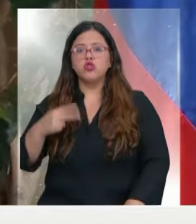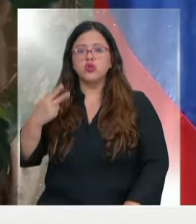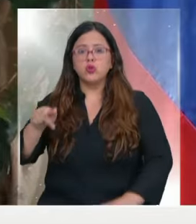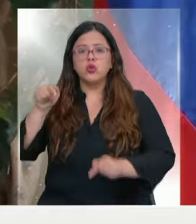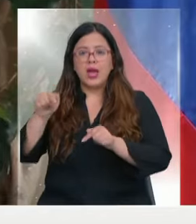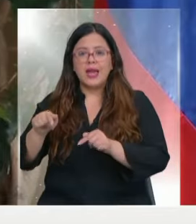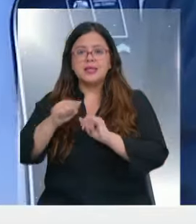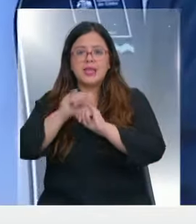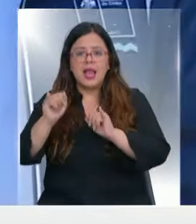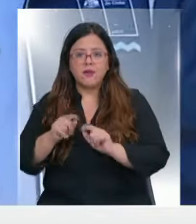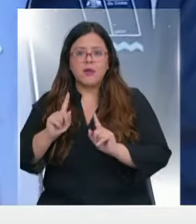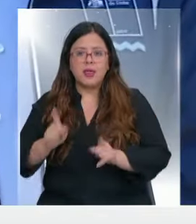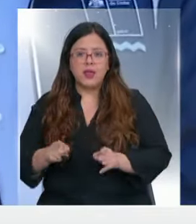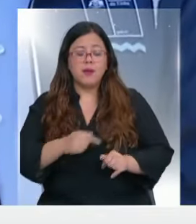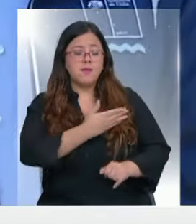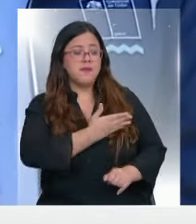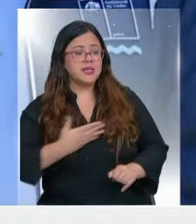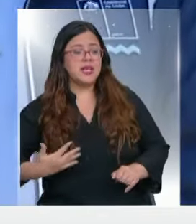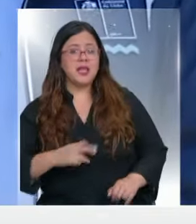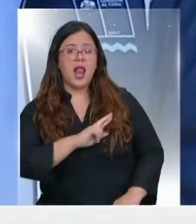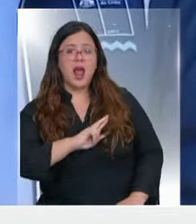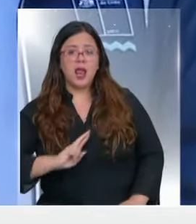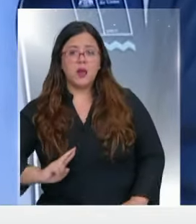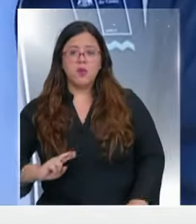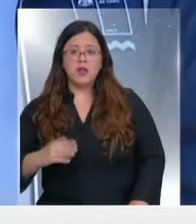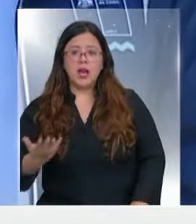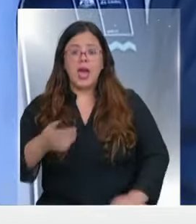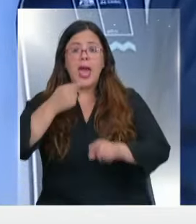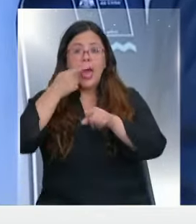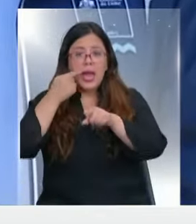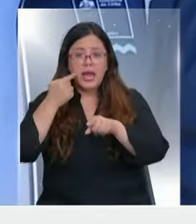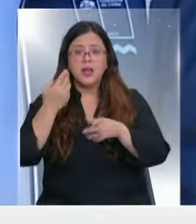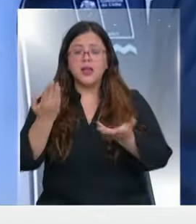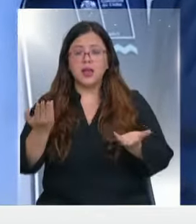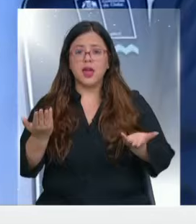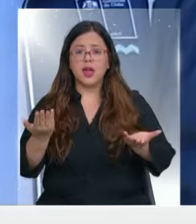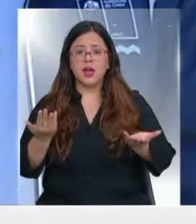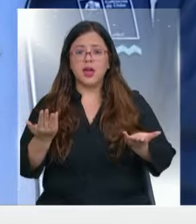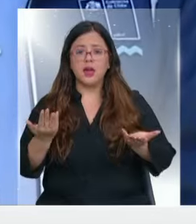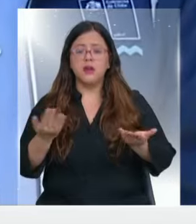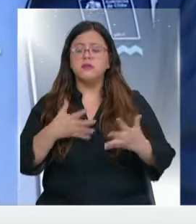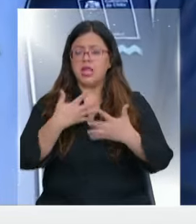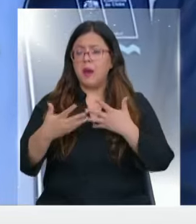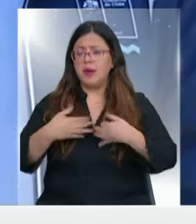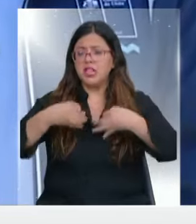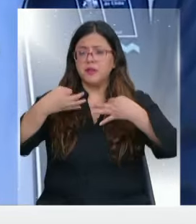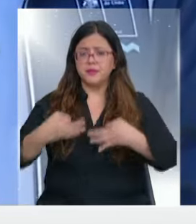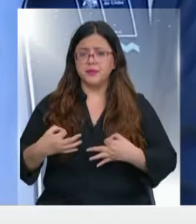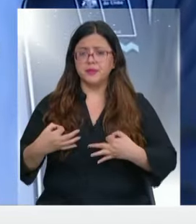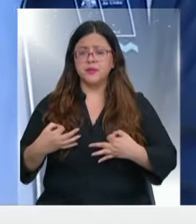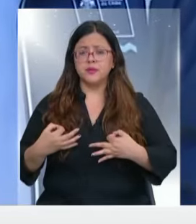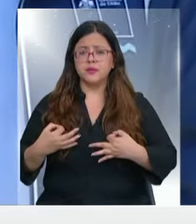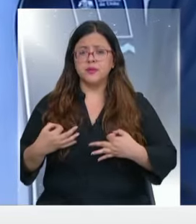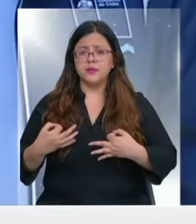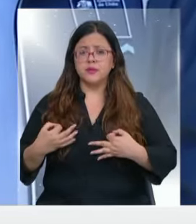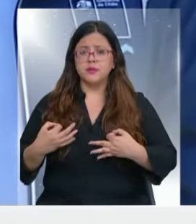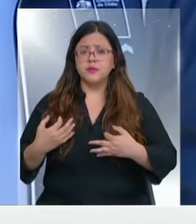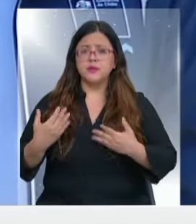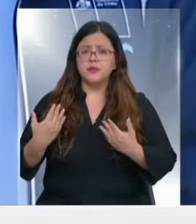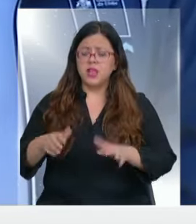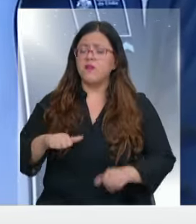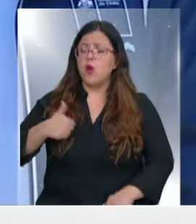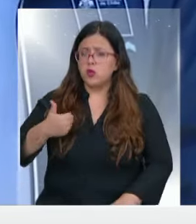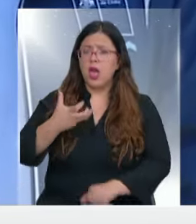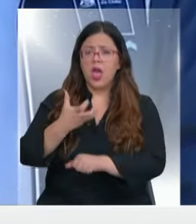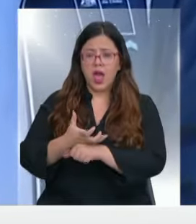camino que hay que seguir. El presidente de la República, no solo él tiene, ha sido muy transparente, ha manifestado la mayor de las